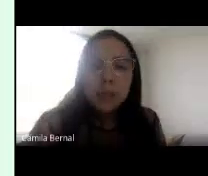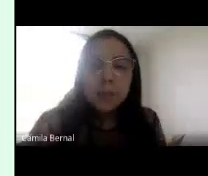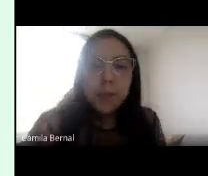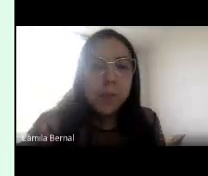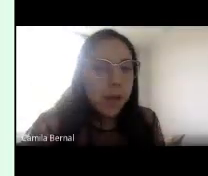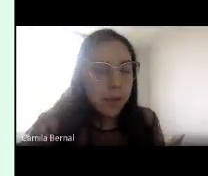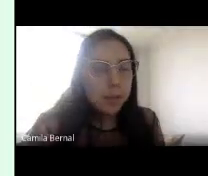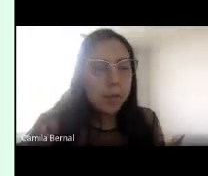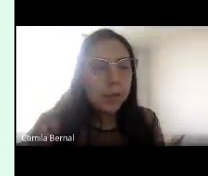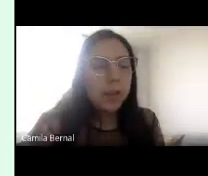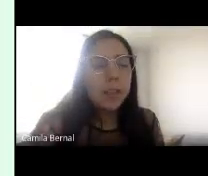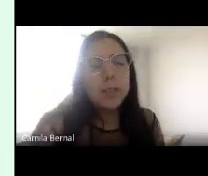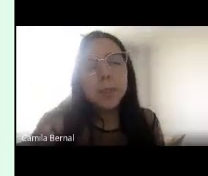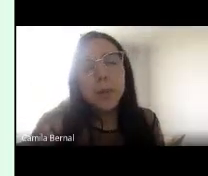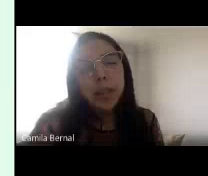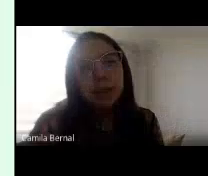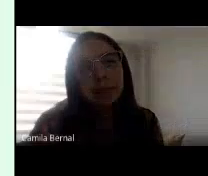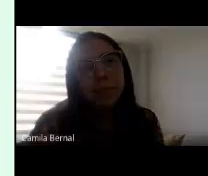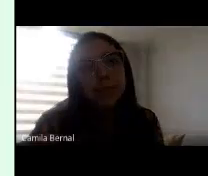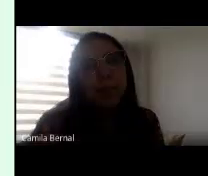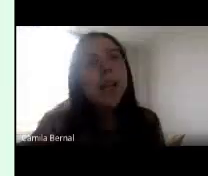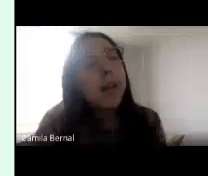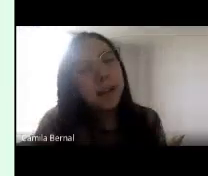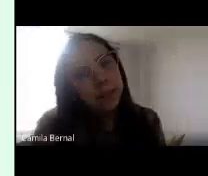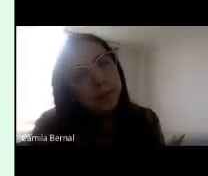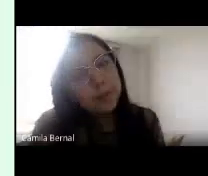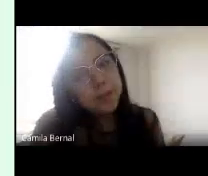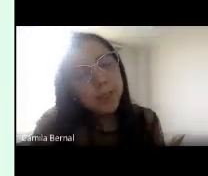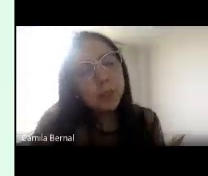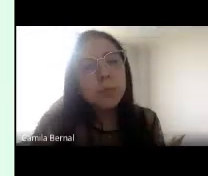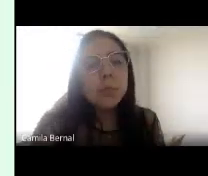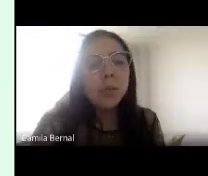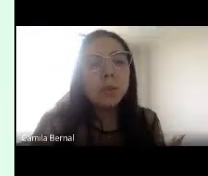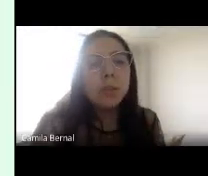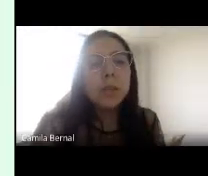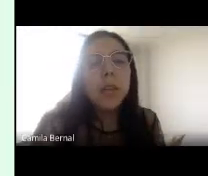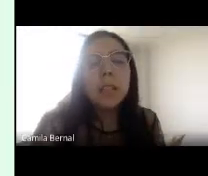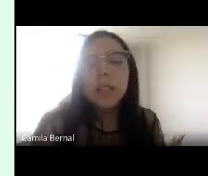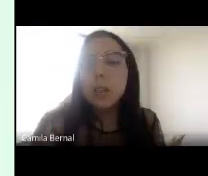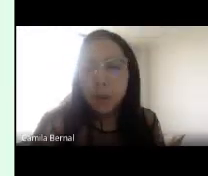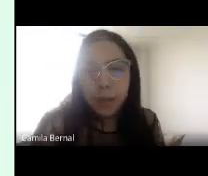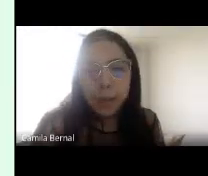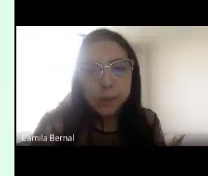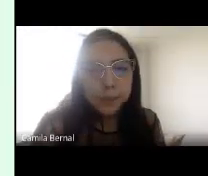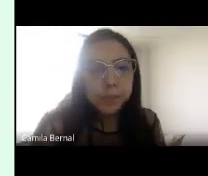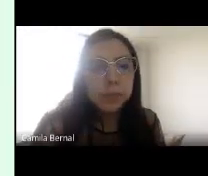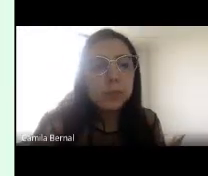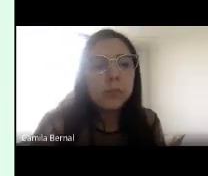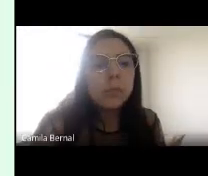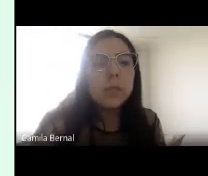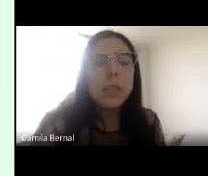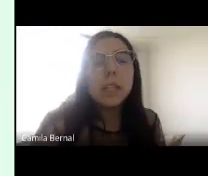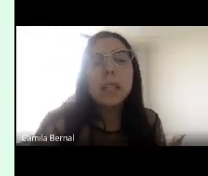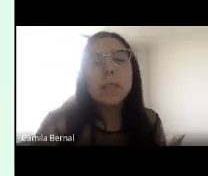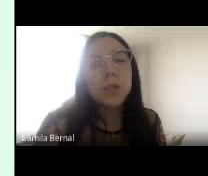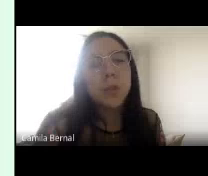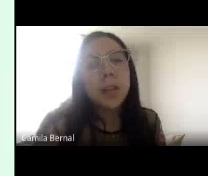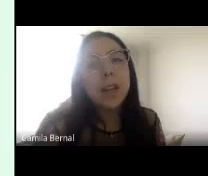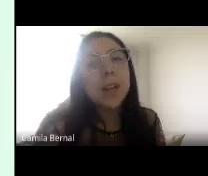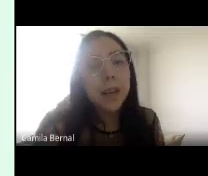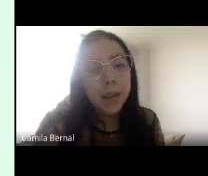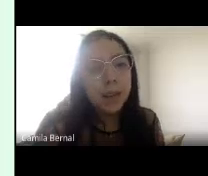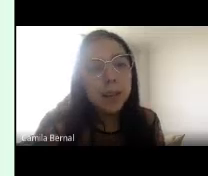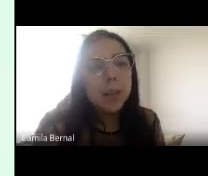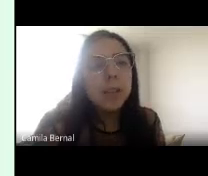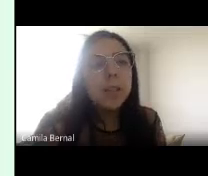Una de las enfermedades que se puede dar si consumimos agua contaminada es el cólera. También nos puede